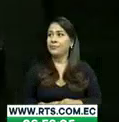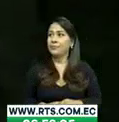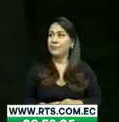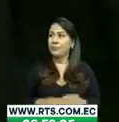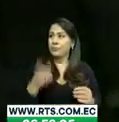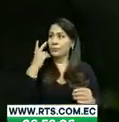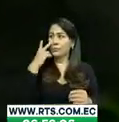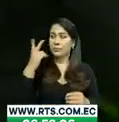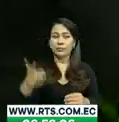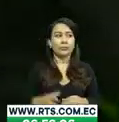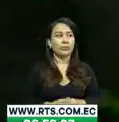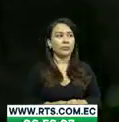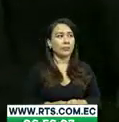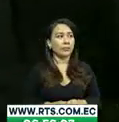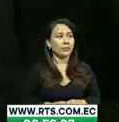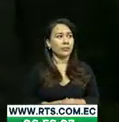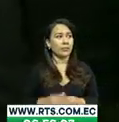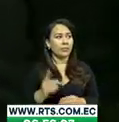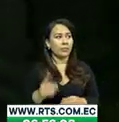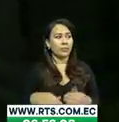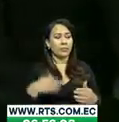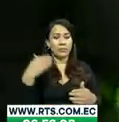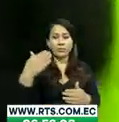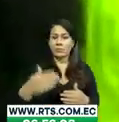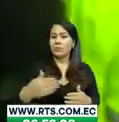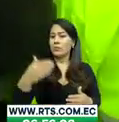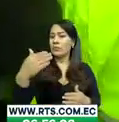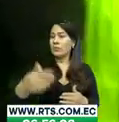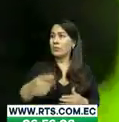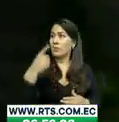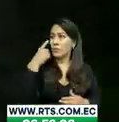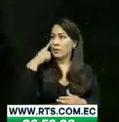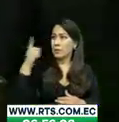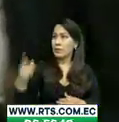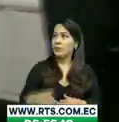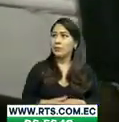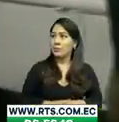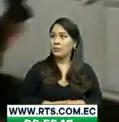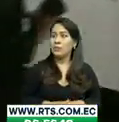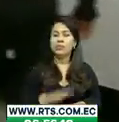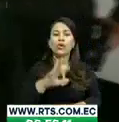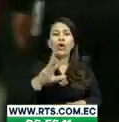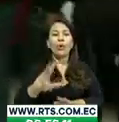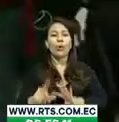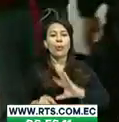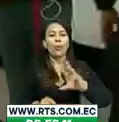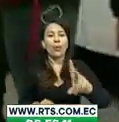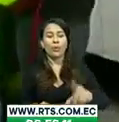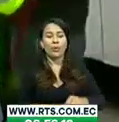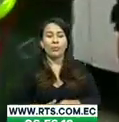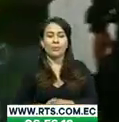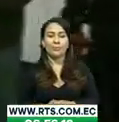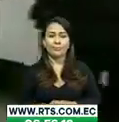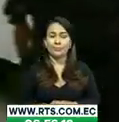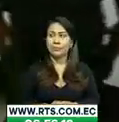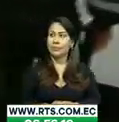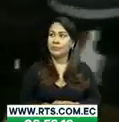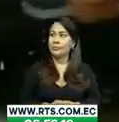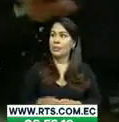Caballero, muy buen día. ¿Qué opina de este tipo de trabajos por parte de la policía? Bien, está bien, porque mucho robo. Y